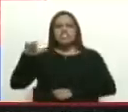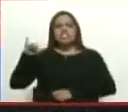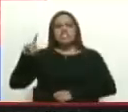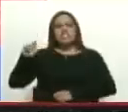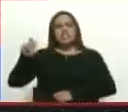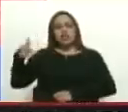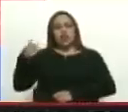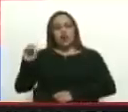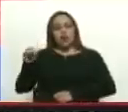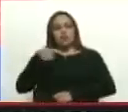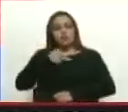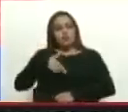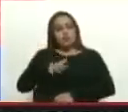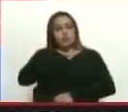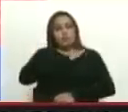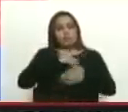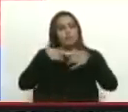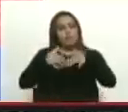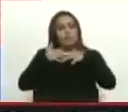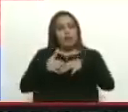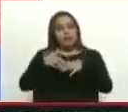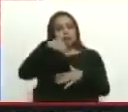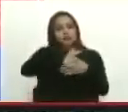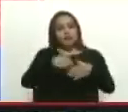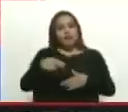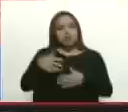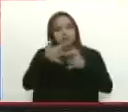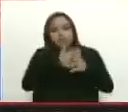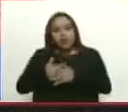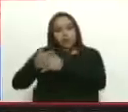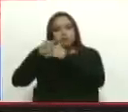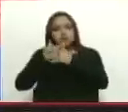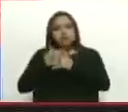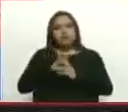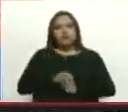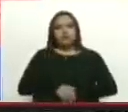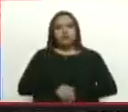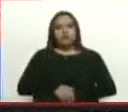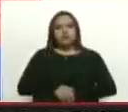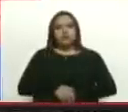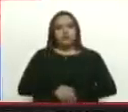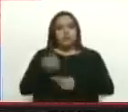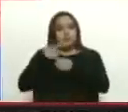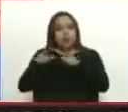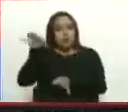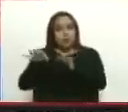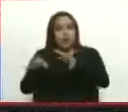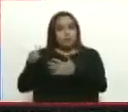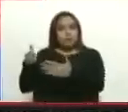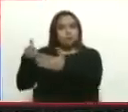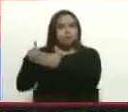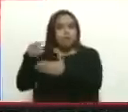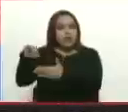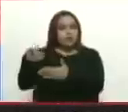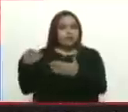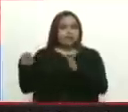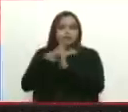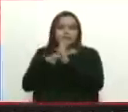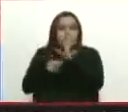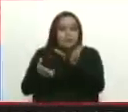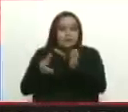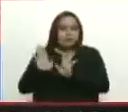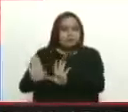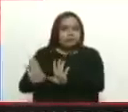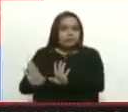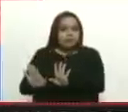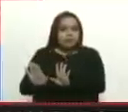Remataron nuestra empresa en los Estados Unidos, luego un juez por allá paró esta medida momentáneamente, pero